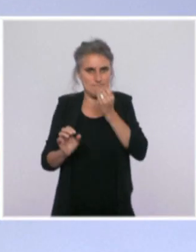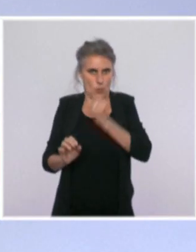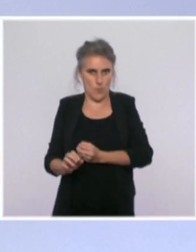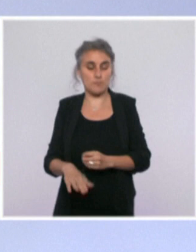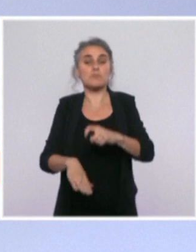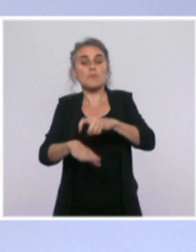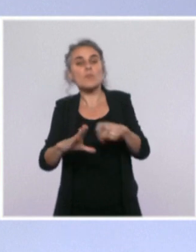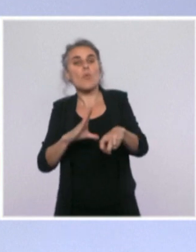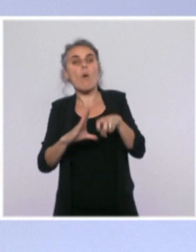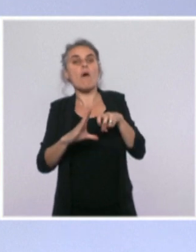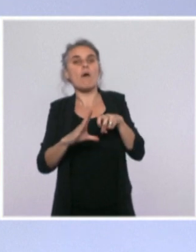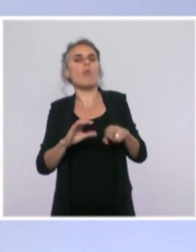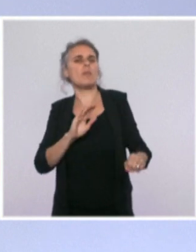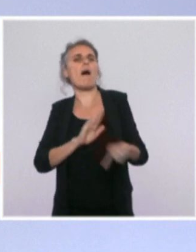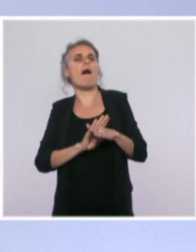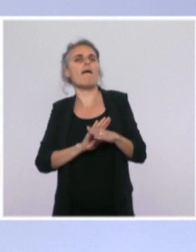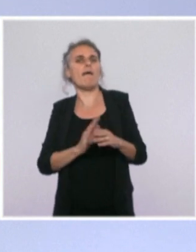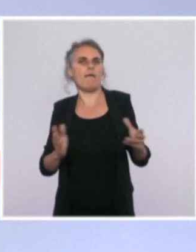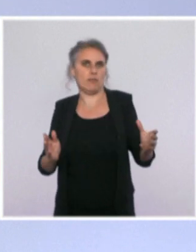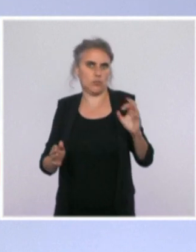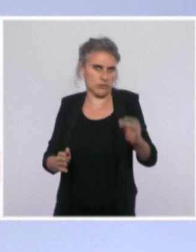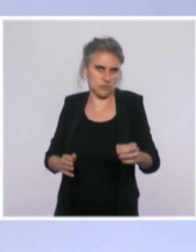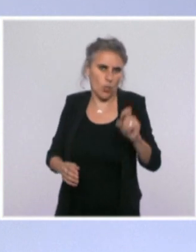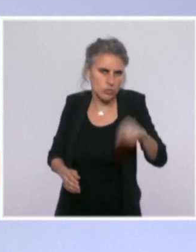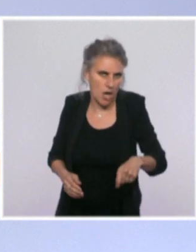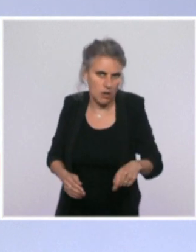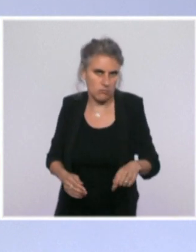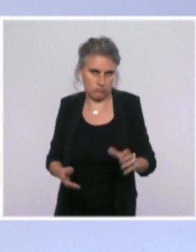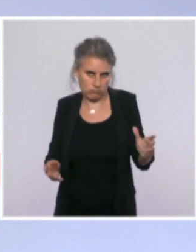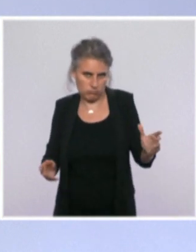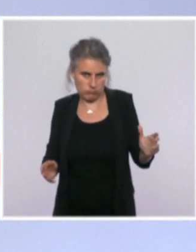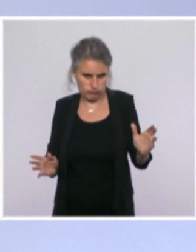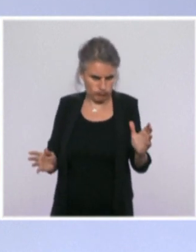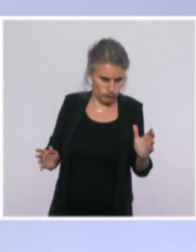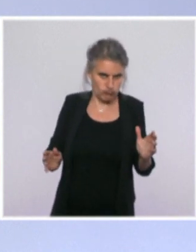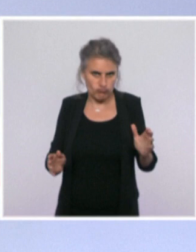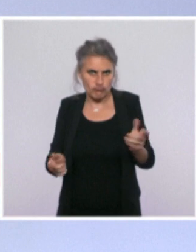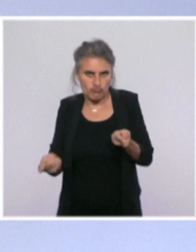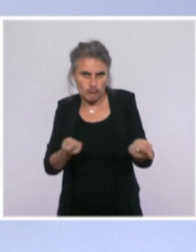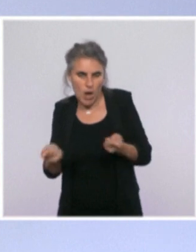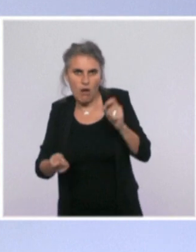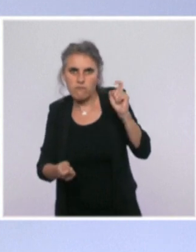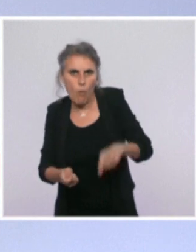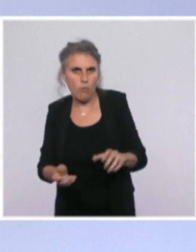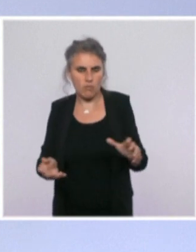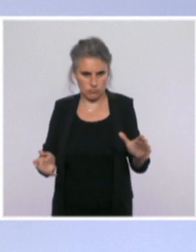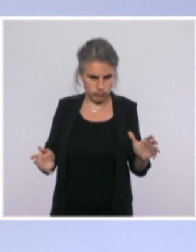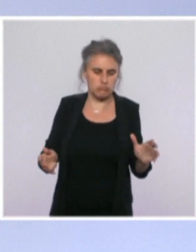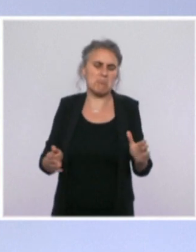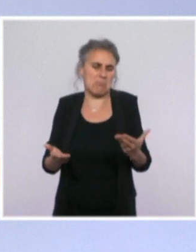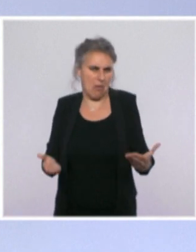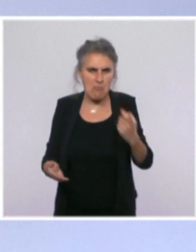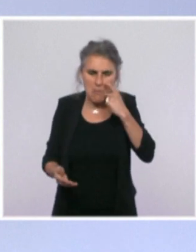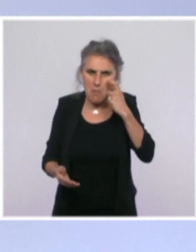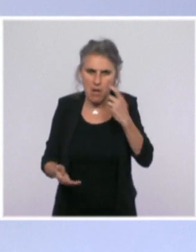Si esta medida del toque de queda respondía a una necesidad real de acompañar el fin de la tercera ola, los buenos